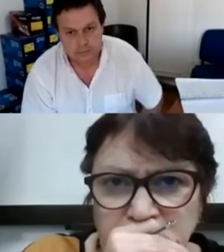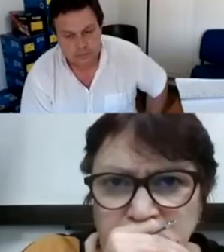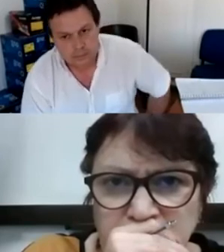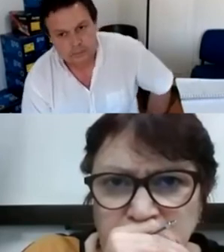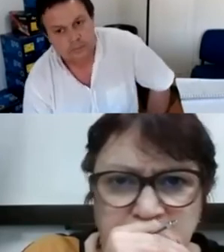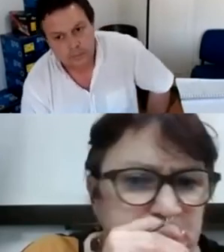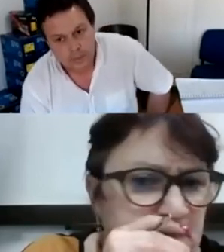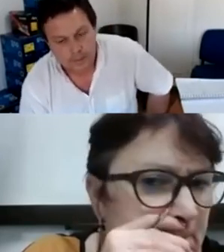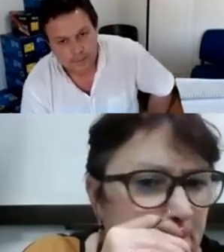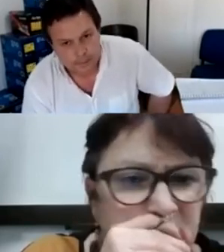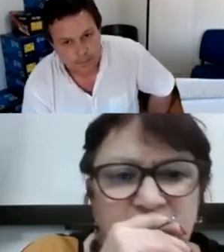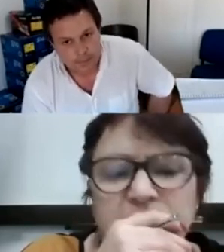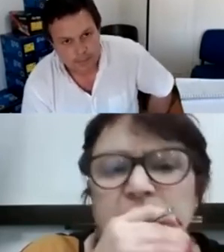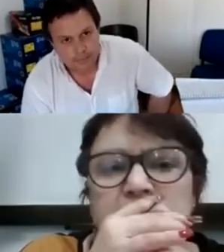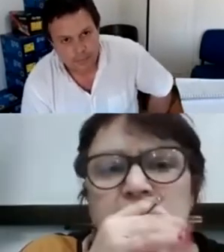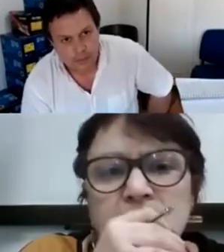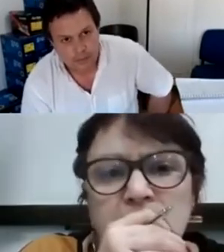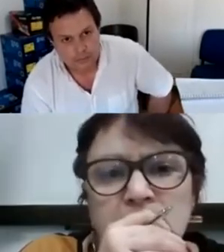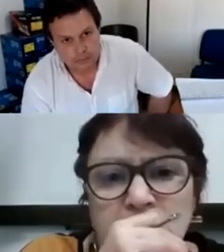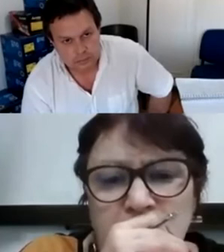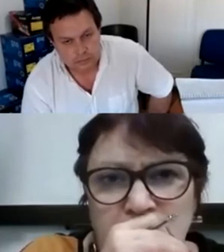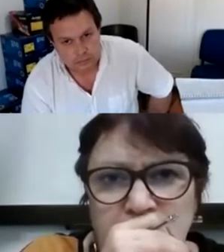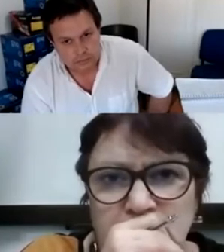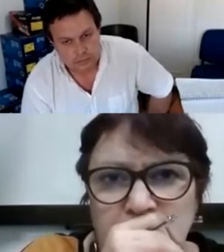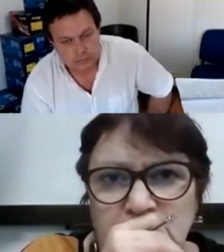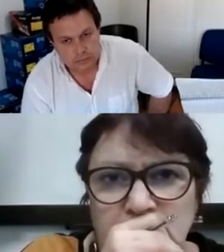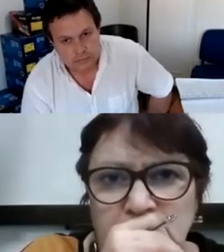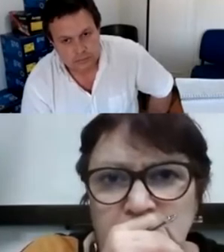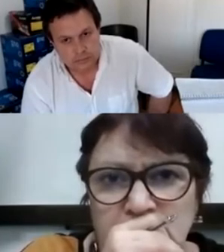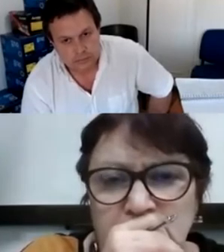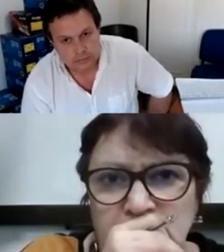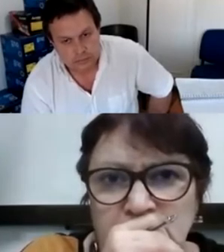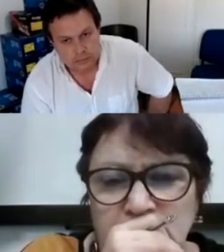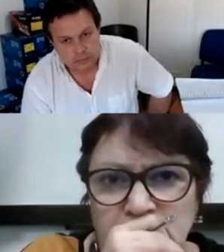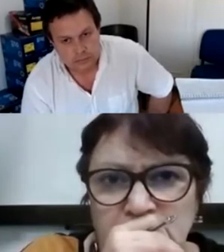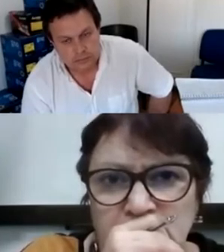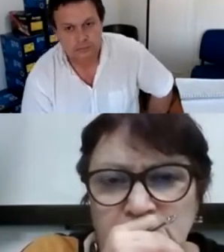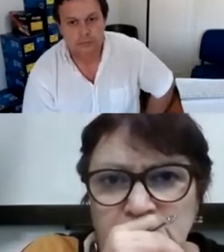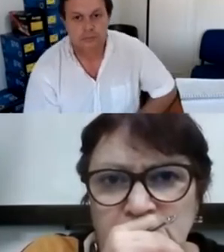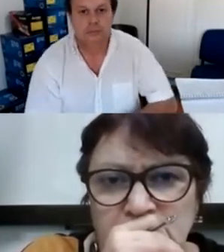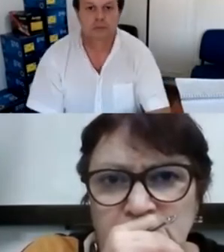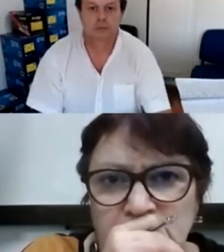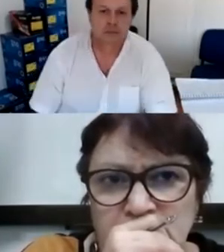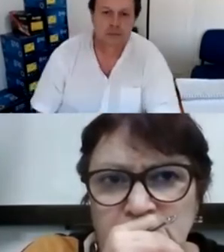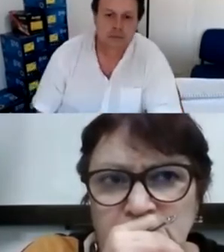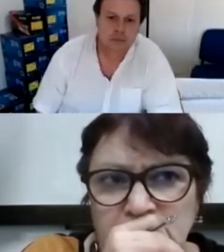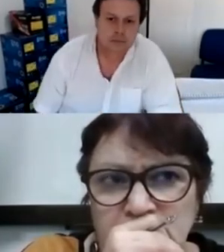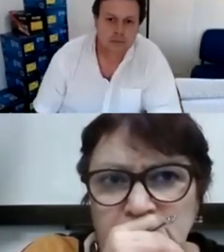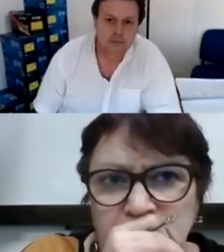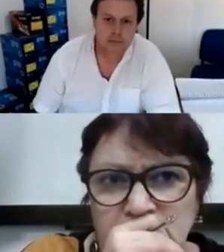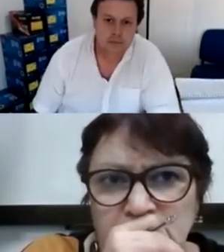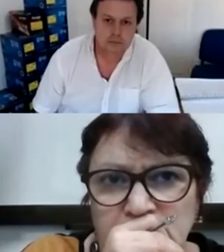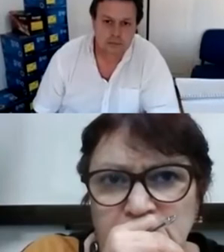parece importante reconocer como punto de partida. Tenemos que también poner como horizonte que ISEF está dispuesto en este proceso a que